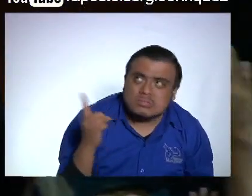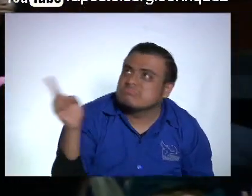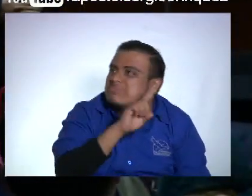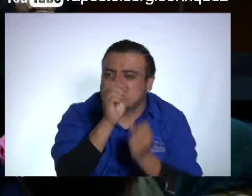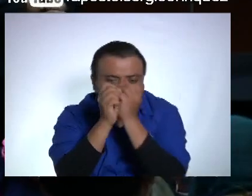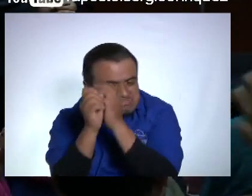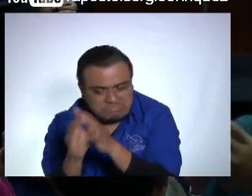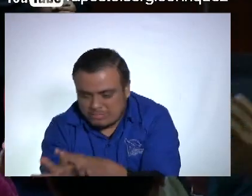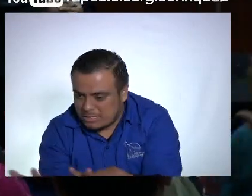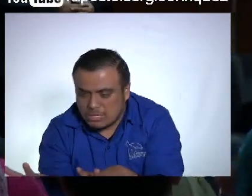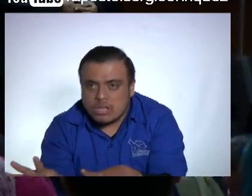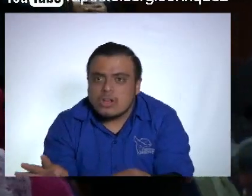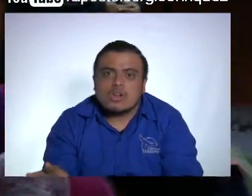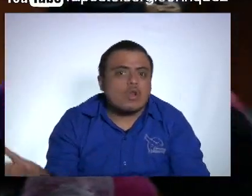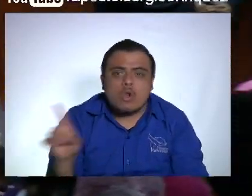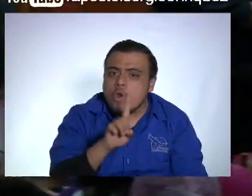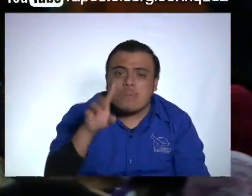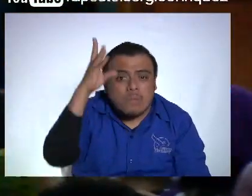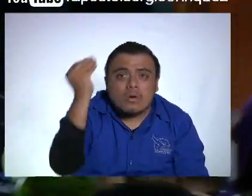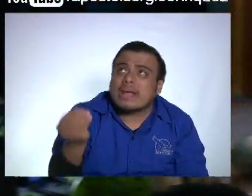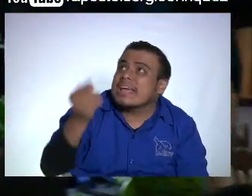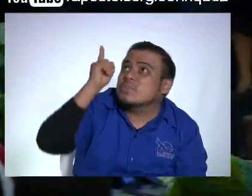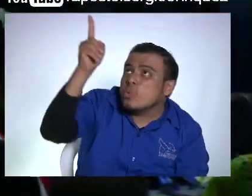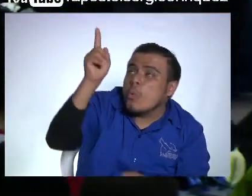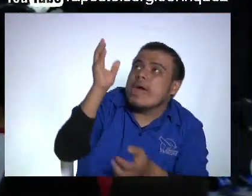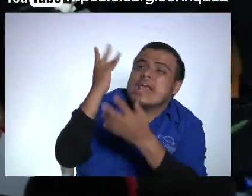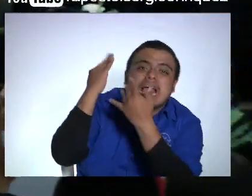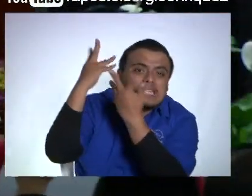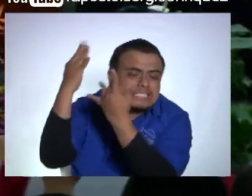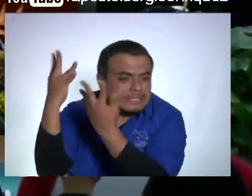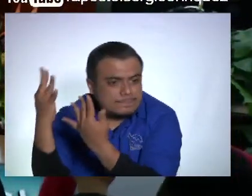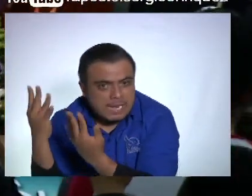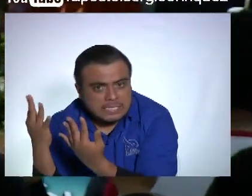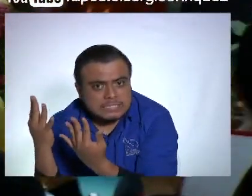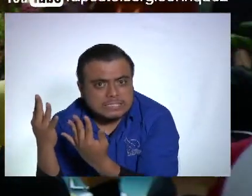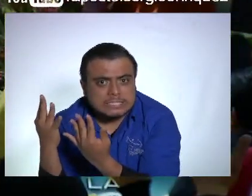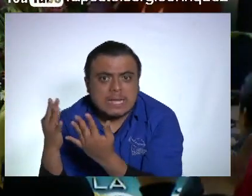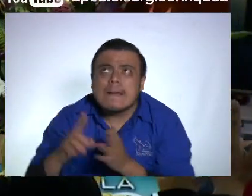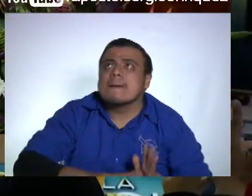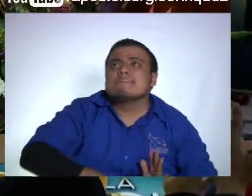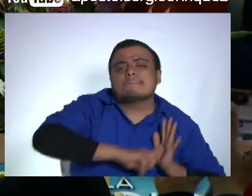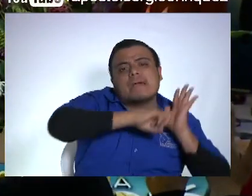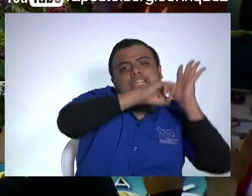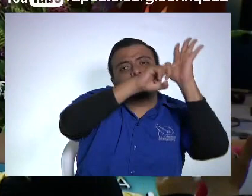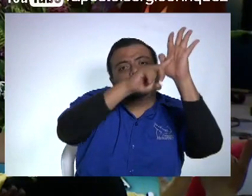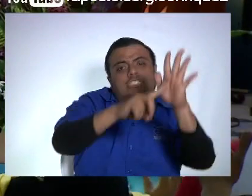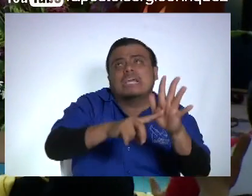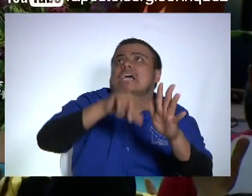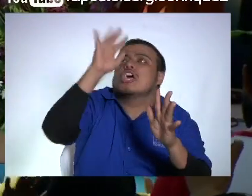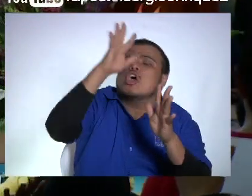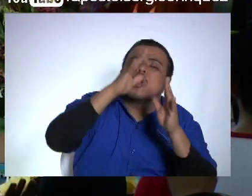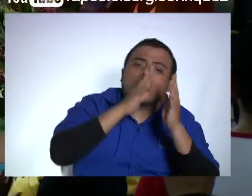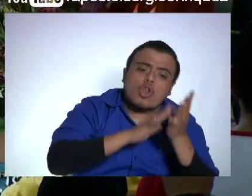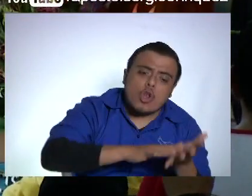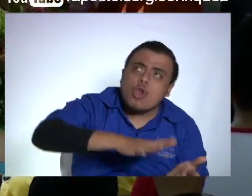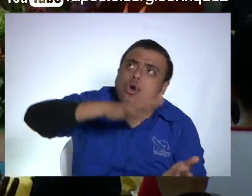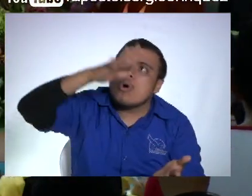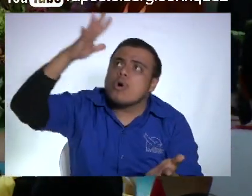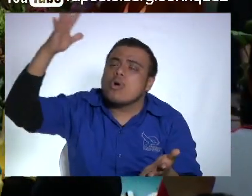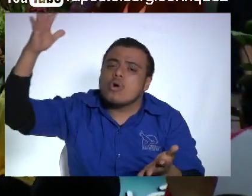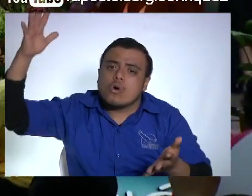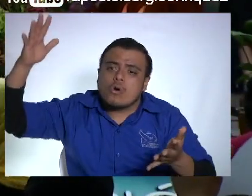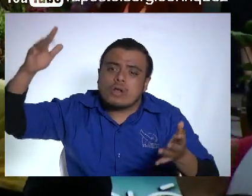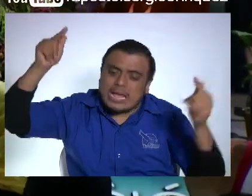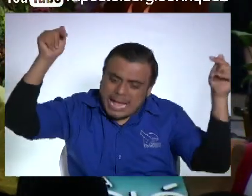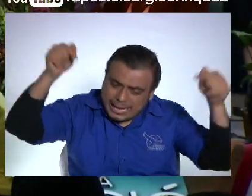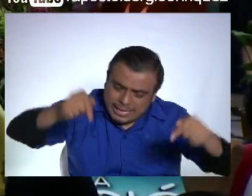todo, que tú eres su esperanza, Señor. Manifiesta tu gloria esta noche sobre tu pueblo,